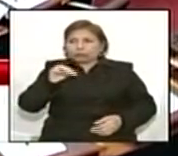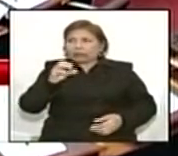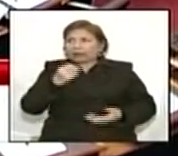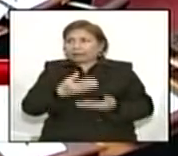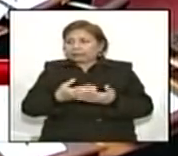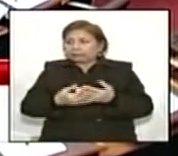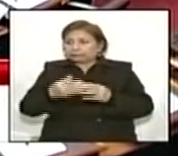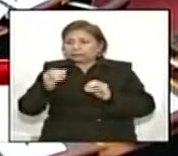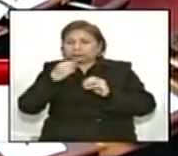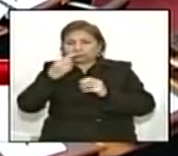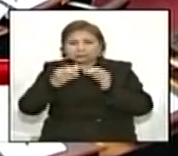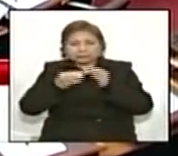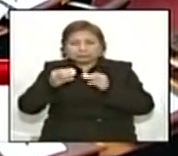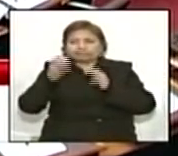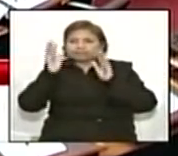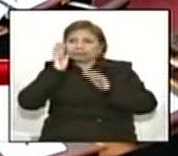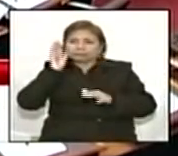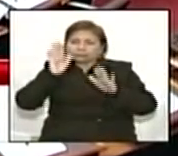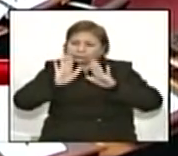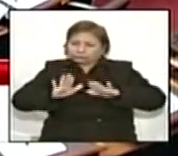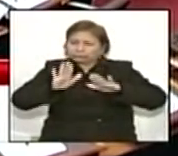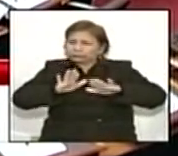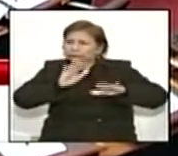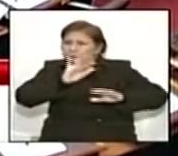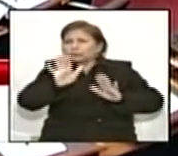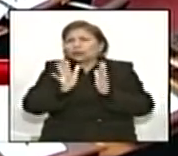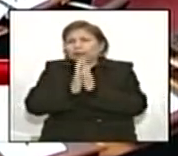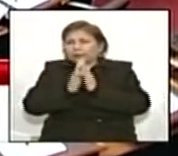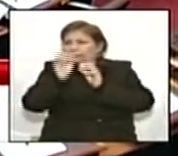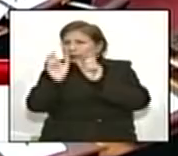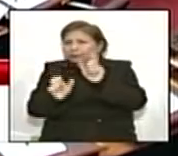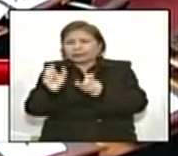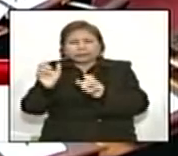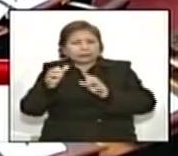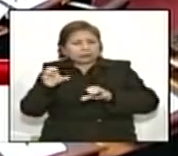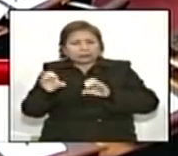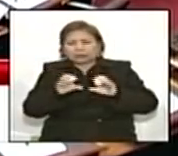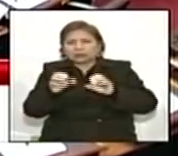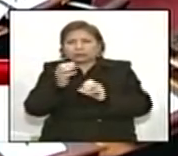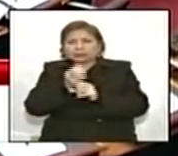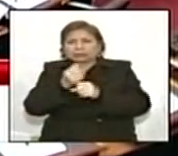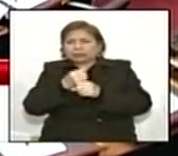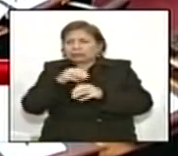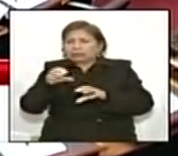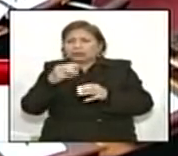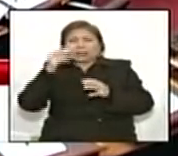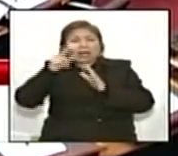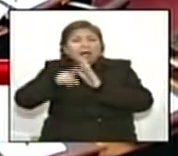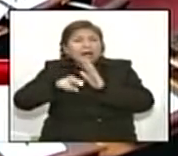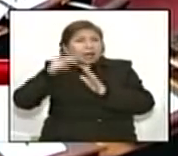muy debilitada, y si es que supera ese escollo, creo que le va a tocar